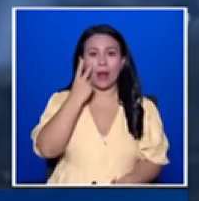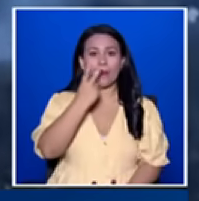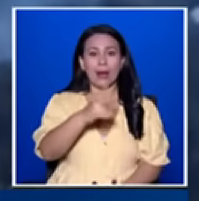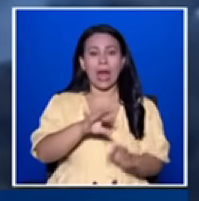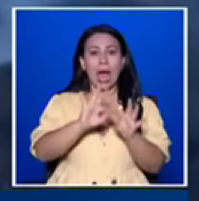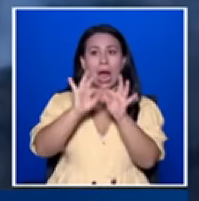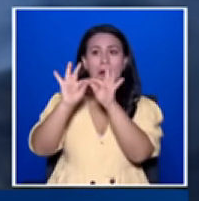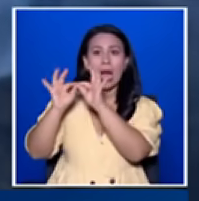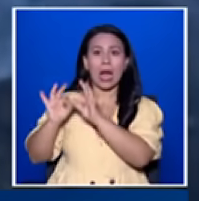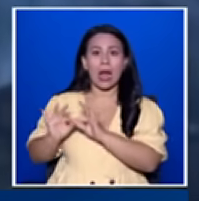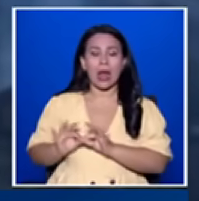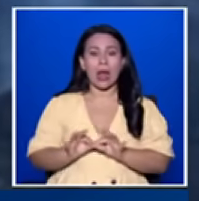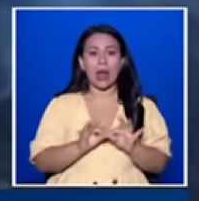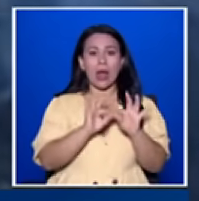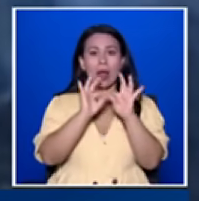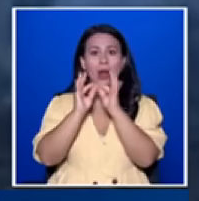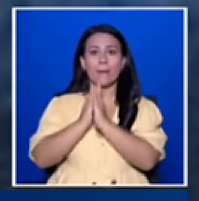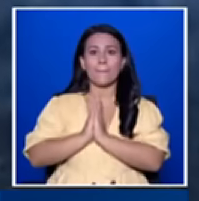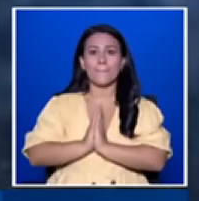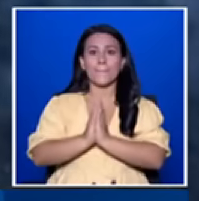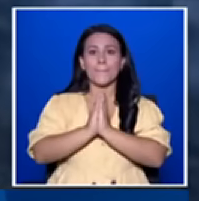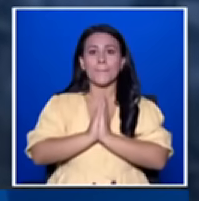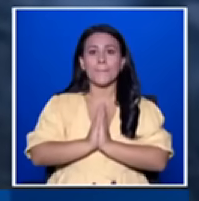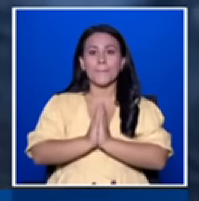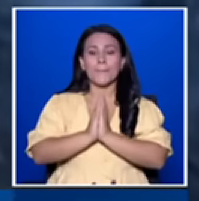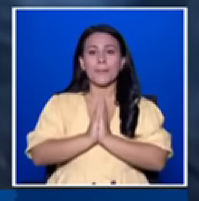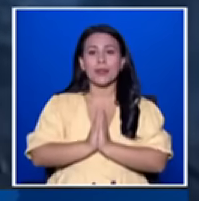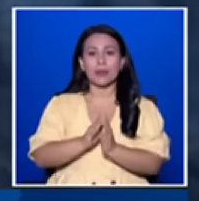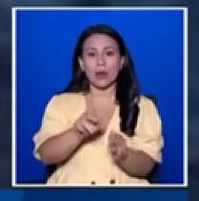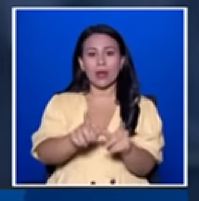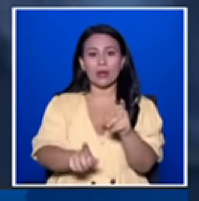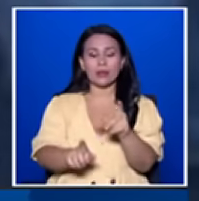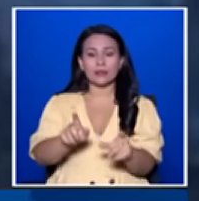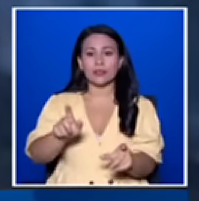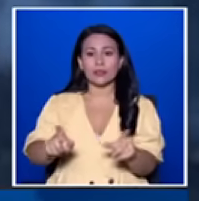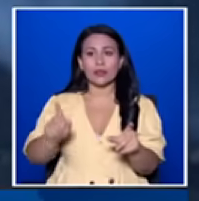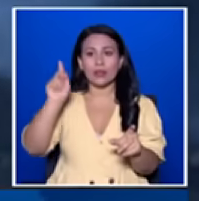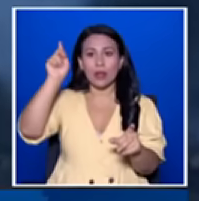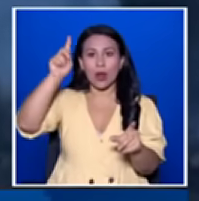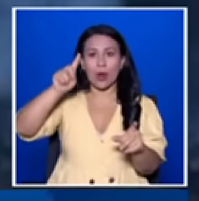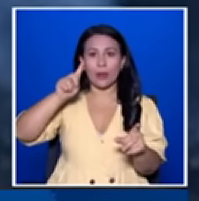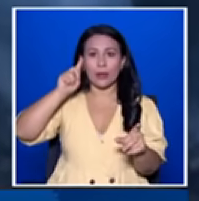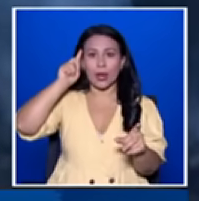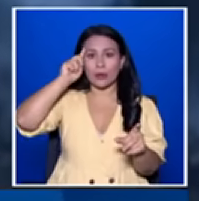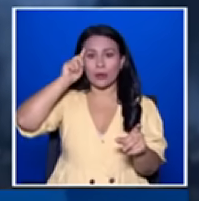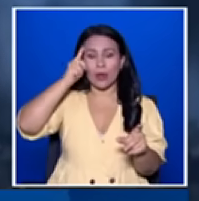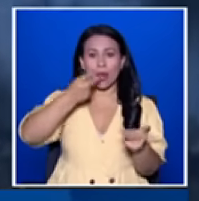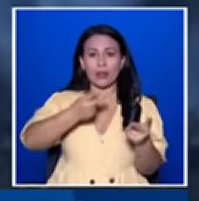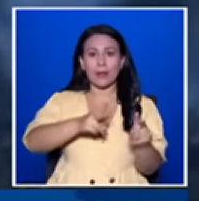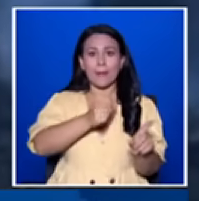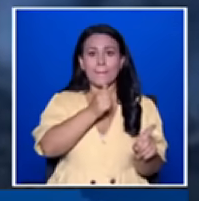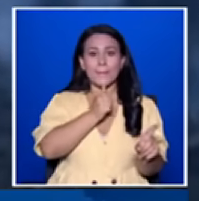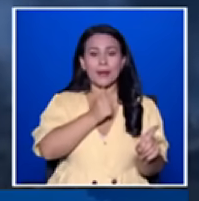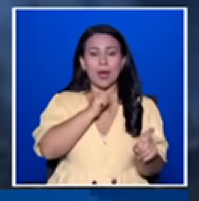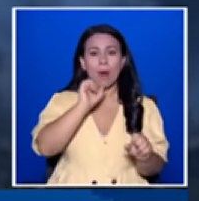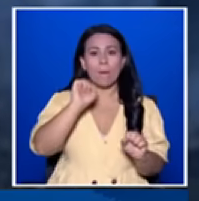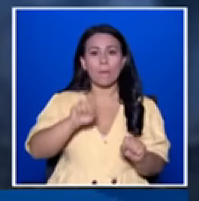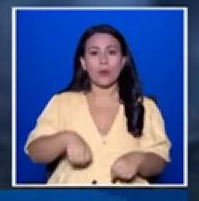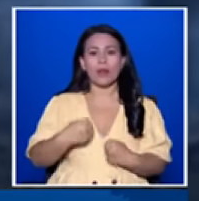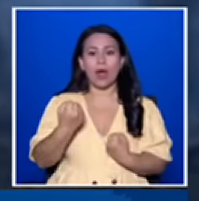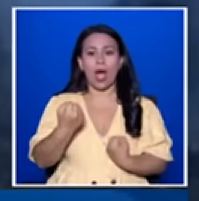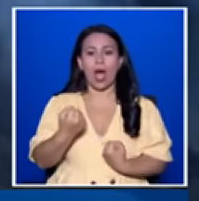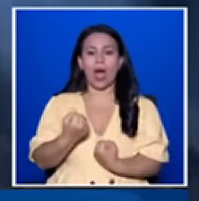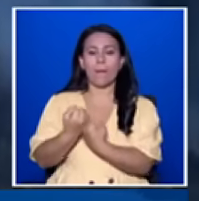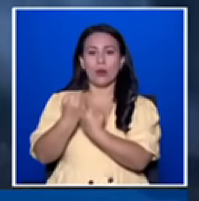rehabilitarla. Sí, yo pediría sobre todo a las entidades gubernamentales o entidades privadas nos apoyen